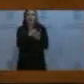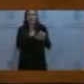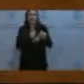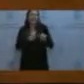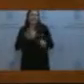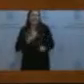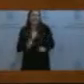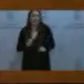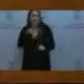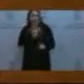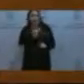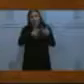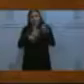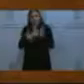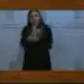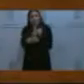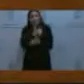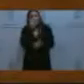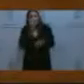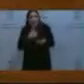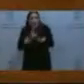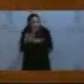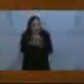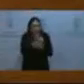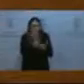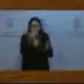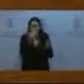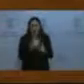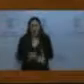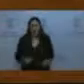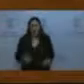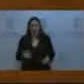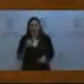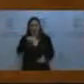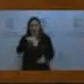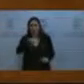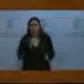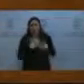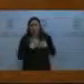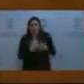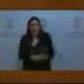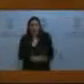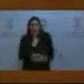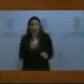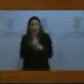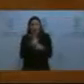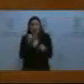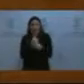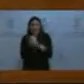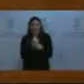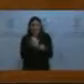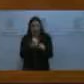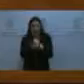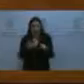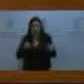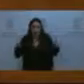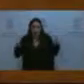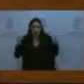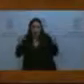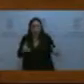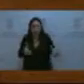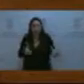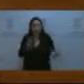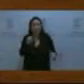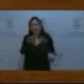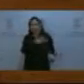Personas desinteresadas, que altruistamente trabajan y dedican su tiempo 7 días a la semana, durante todo el